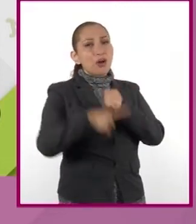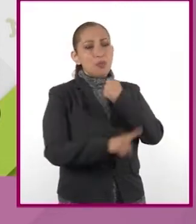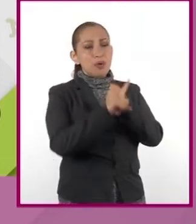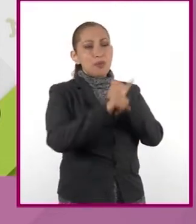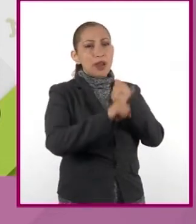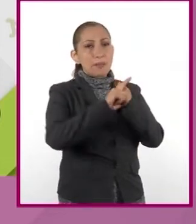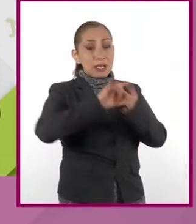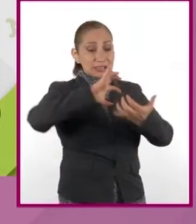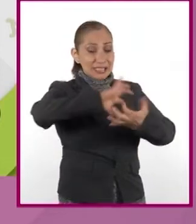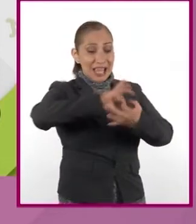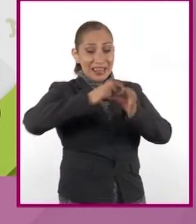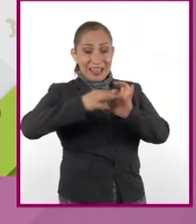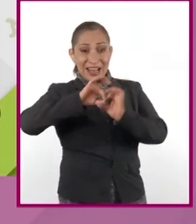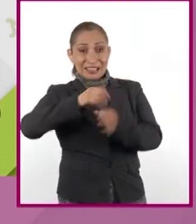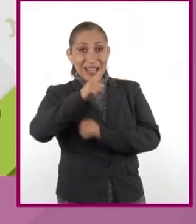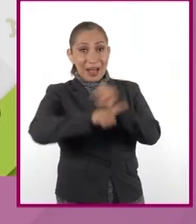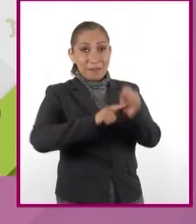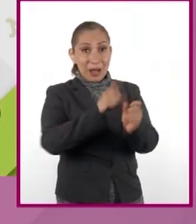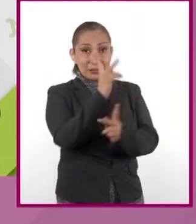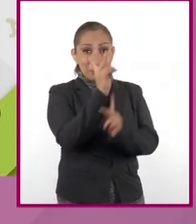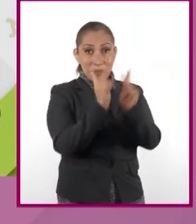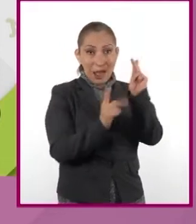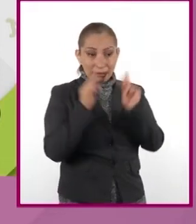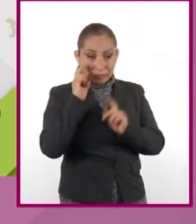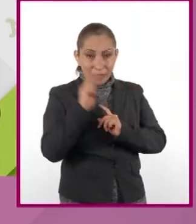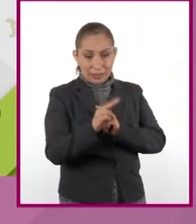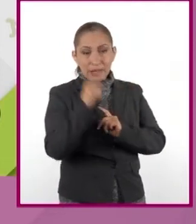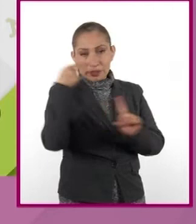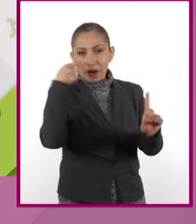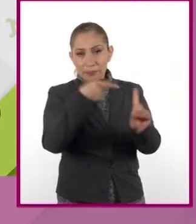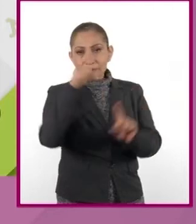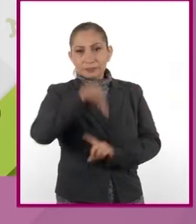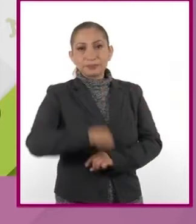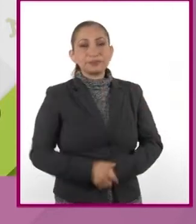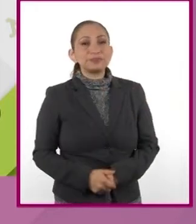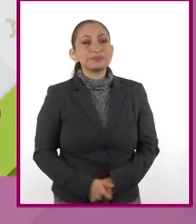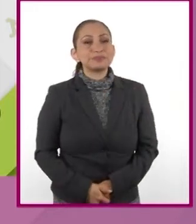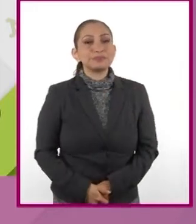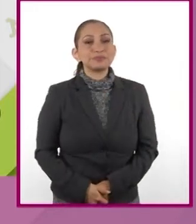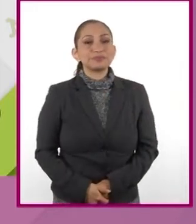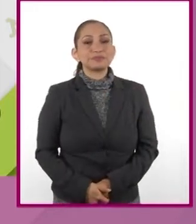las cadenas tróficas, que será nuestro propósito de hoy.